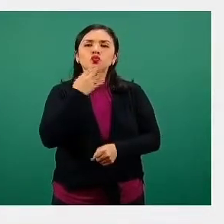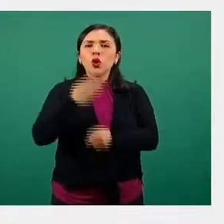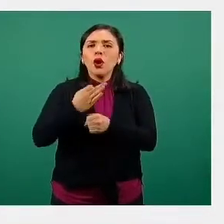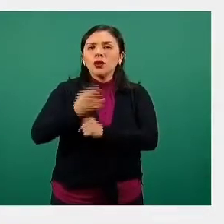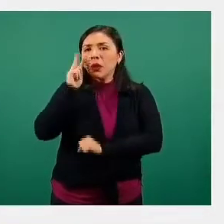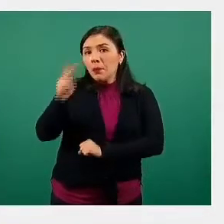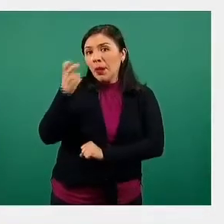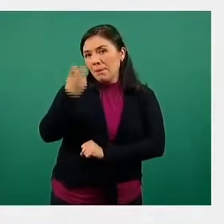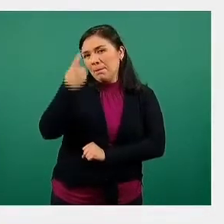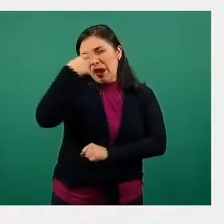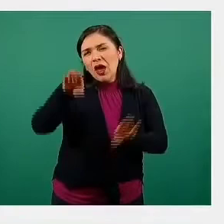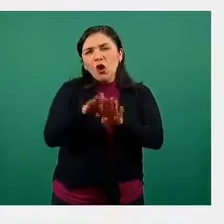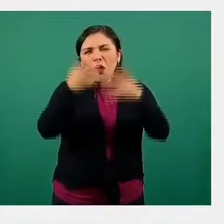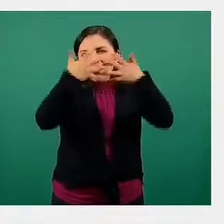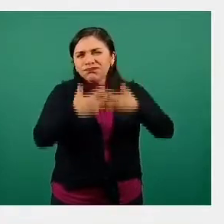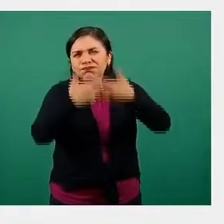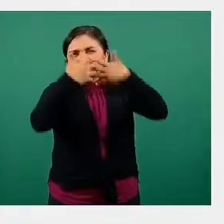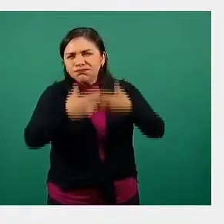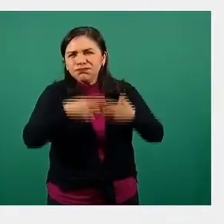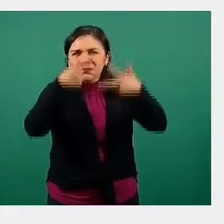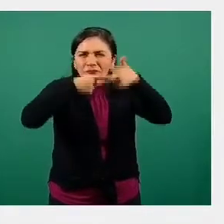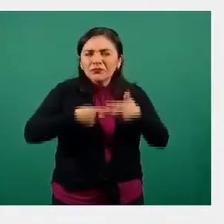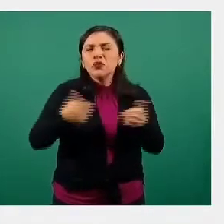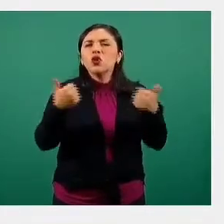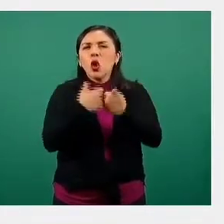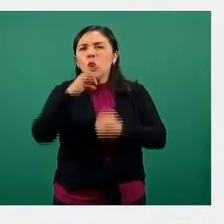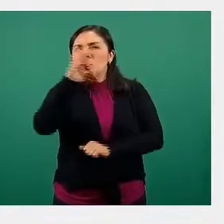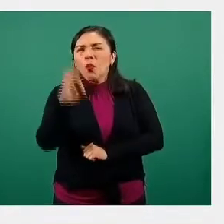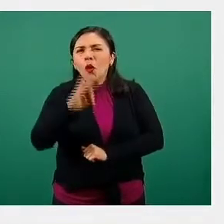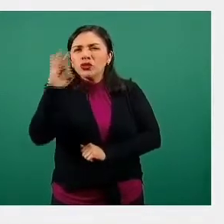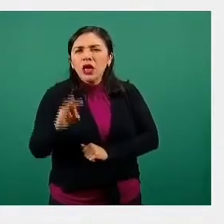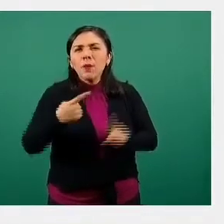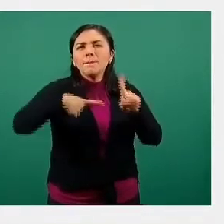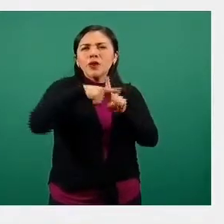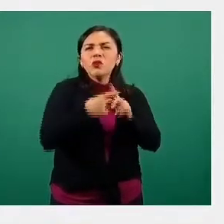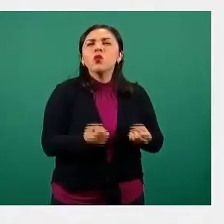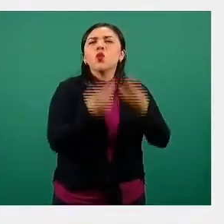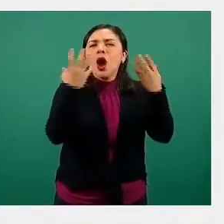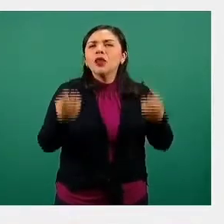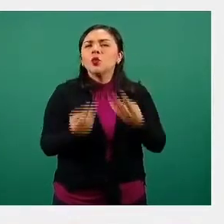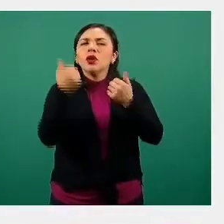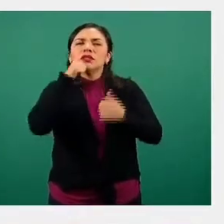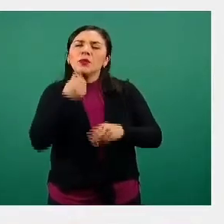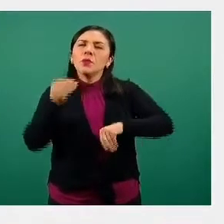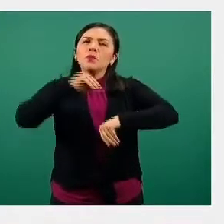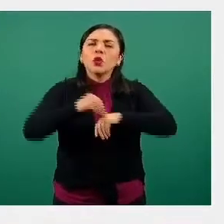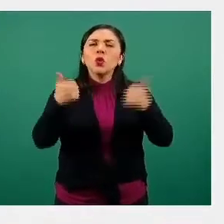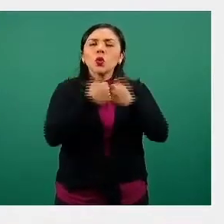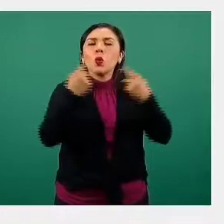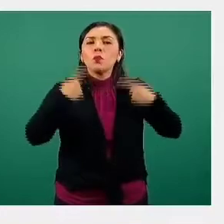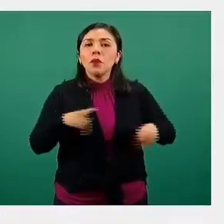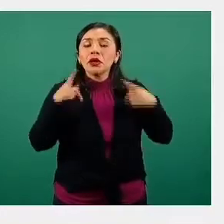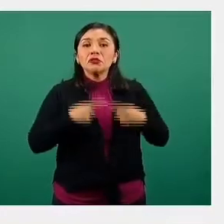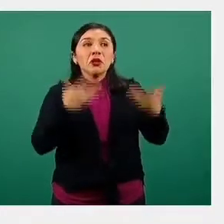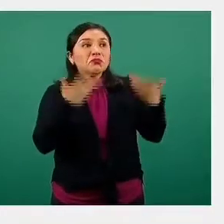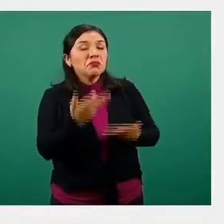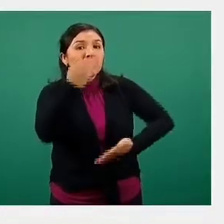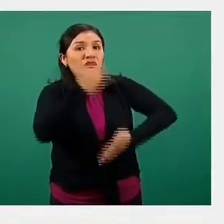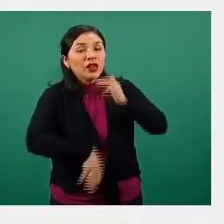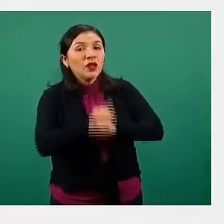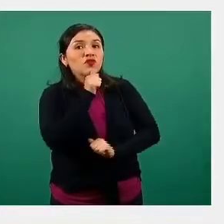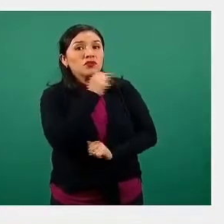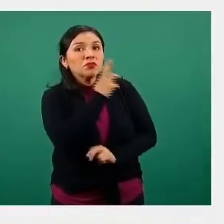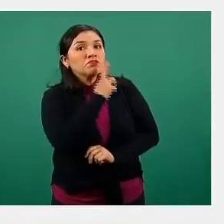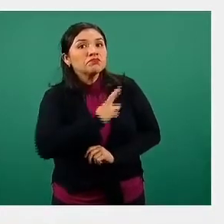obviamente, para el proceso de estimación, porcentajes de positividad que estamos aplicando a las personas que todavía no tienen